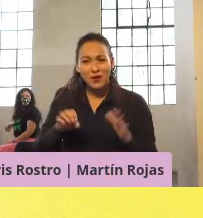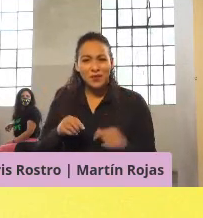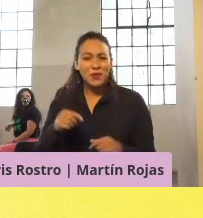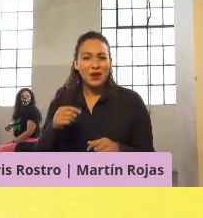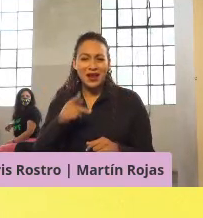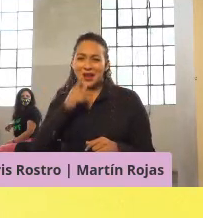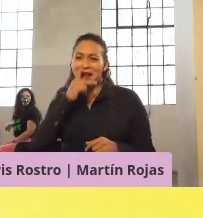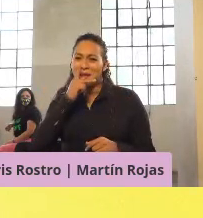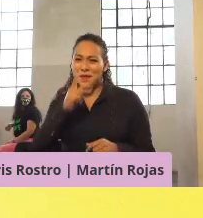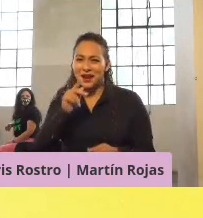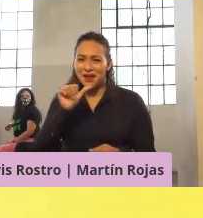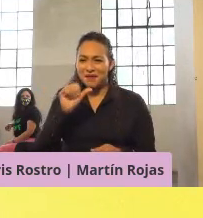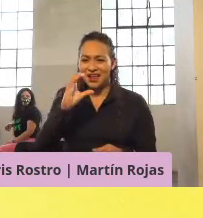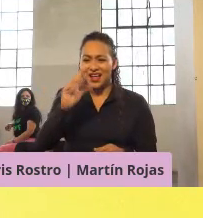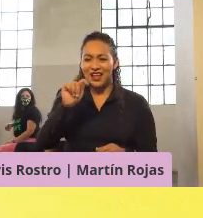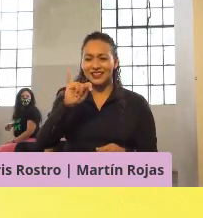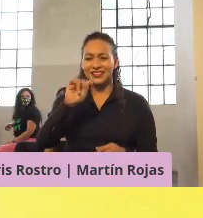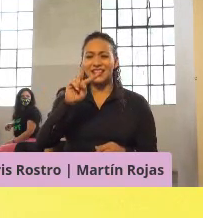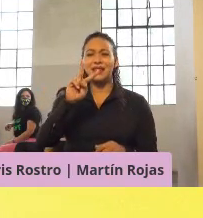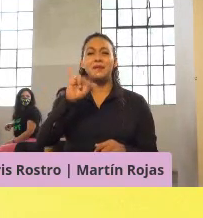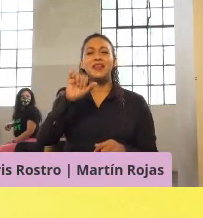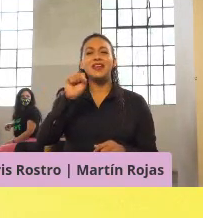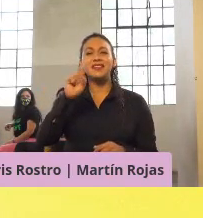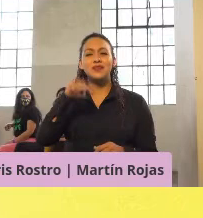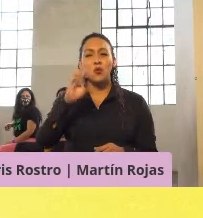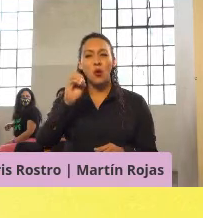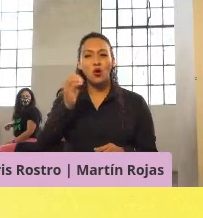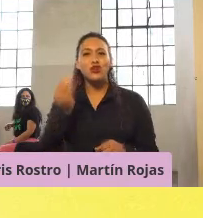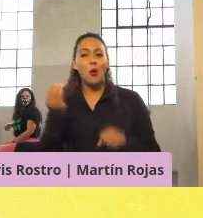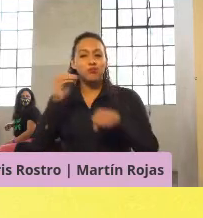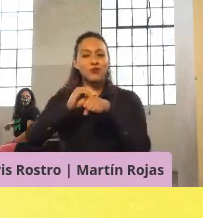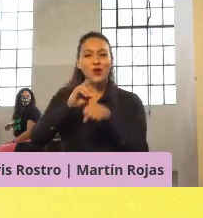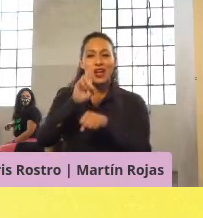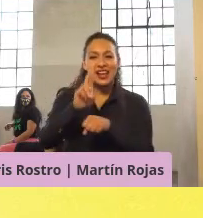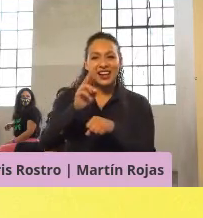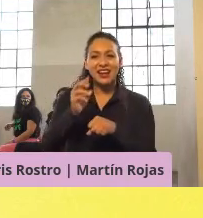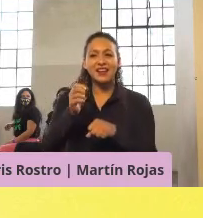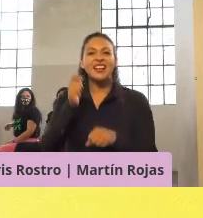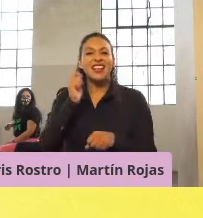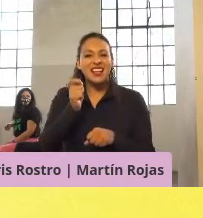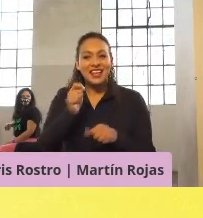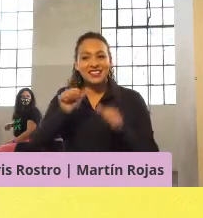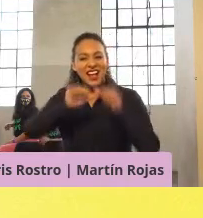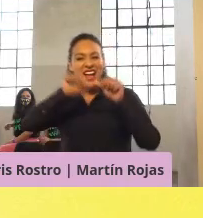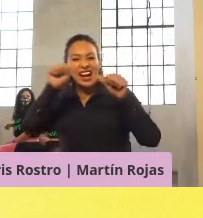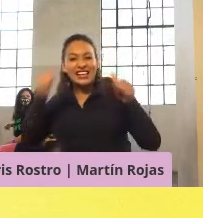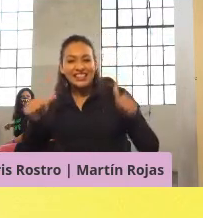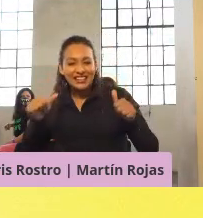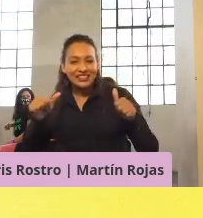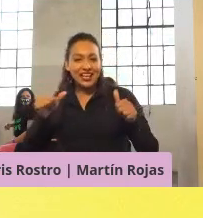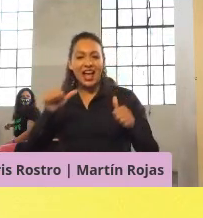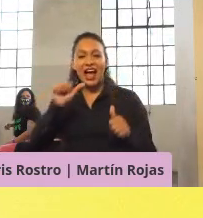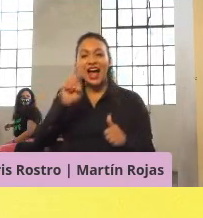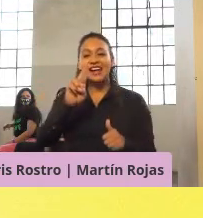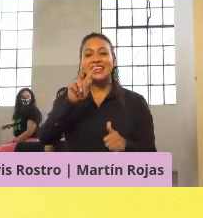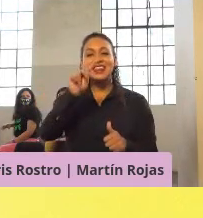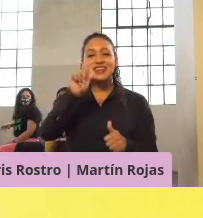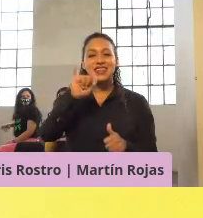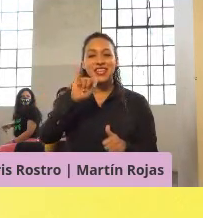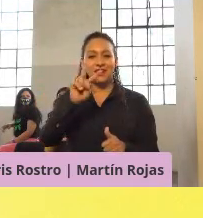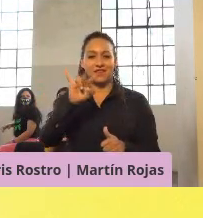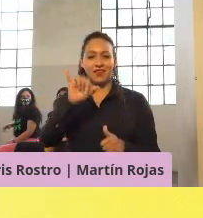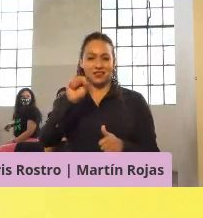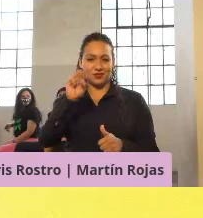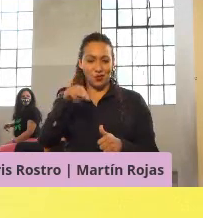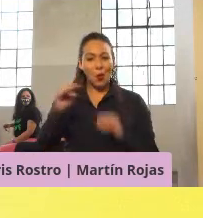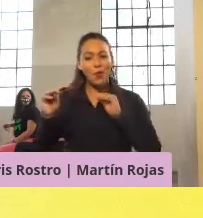sea, el activismo desde el arte. Entonces, como comentaba hace unos minutos, se me hacen como dos zapatotes gigantes,